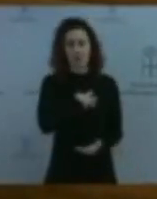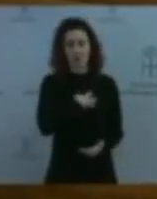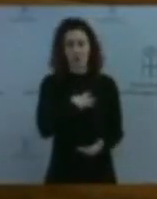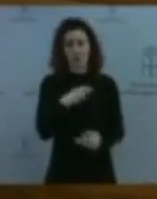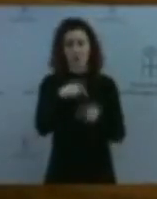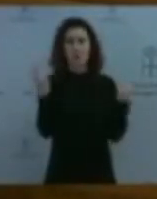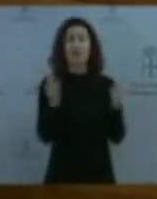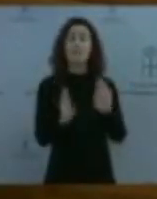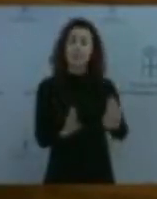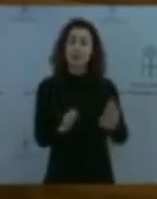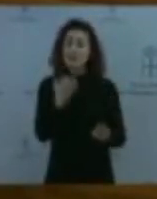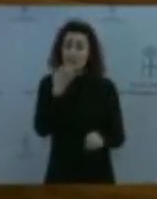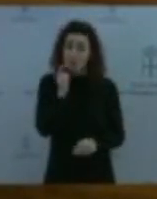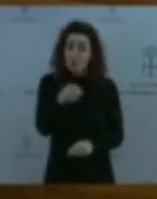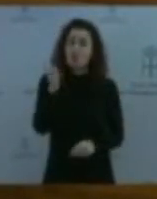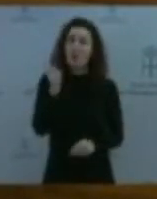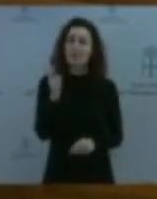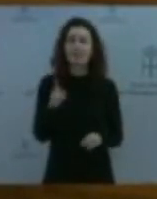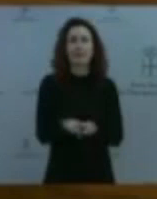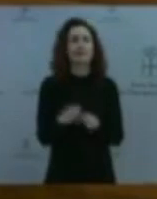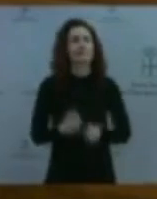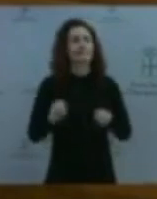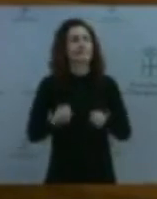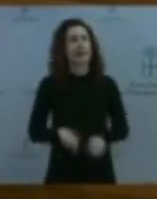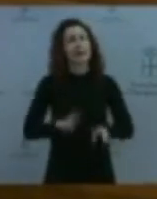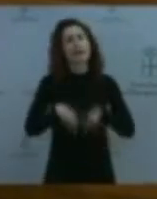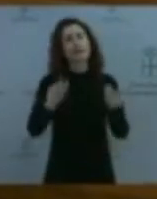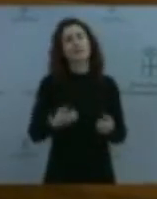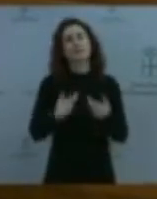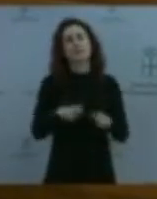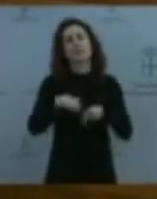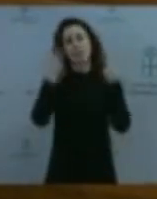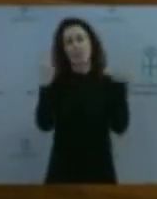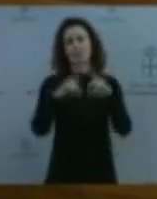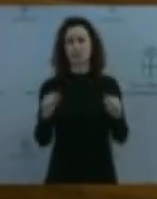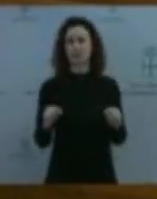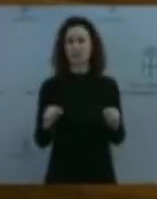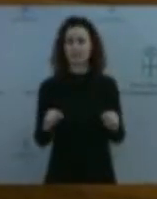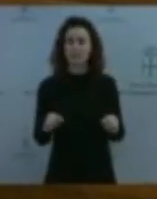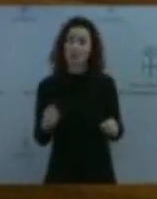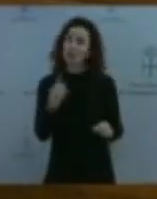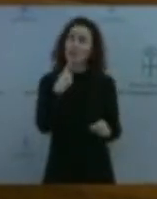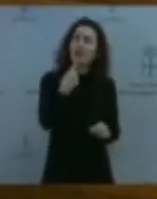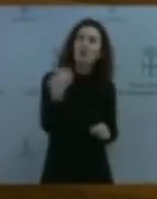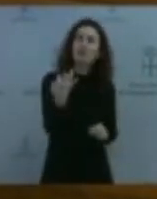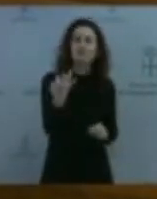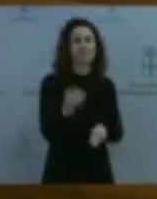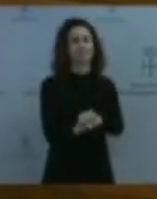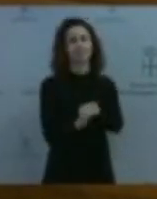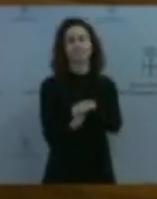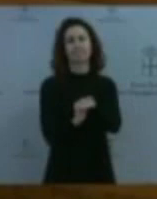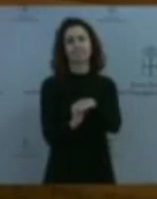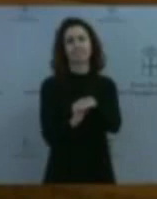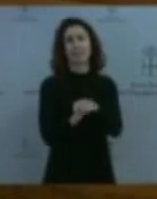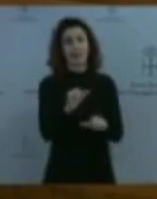de abordar una reforma del sector público asturiano, tengo que decirle que lo lamento. Esperaba de usted, en este sentido, lo mismo